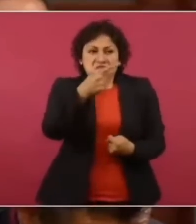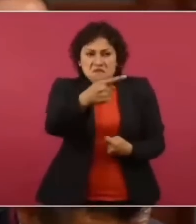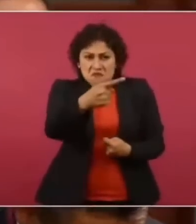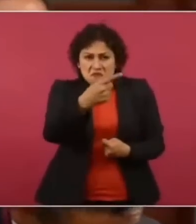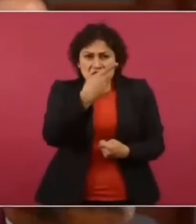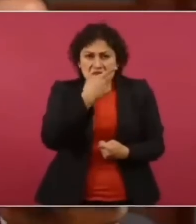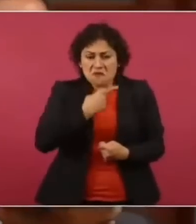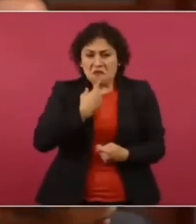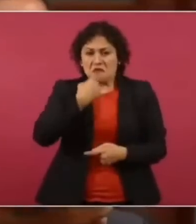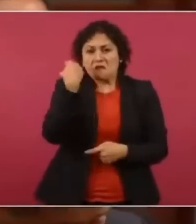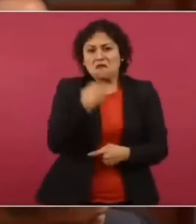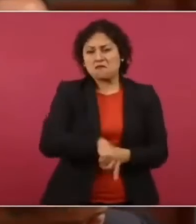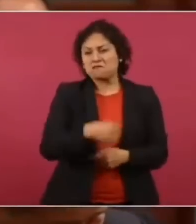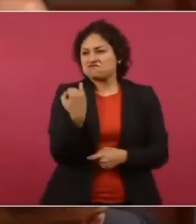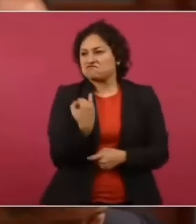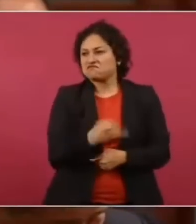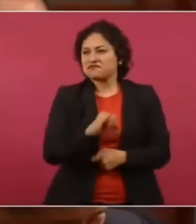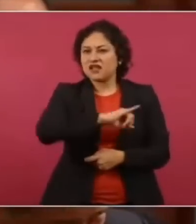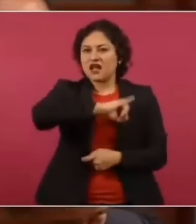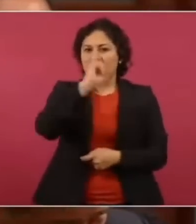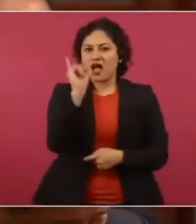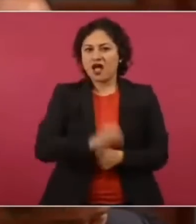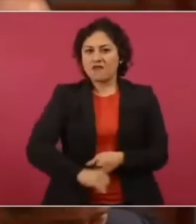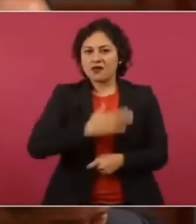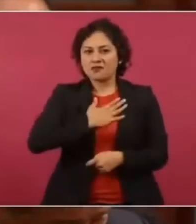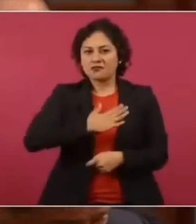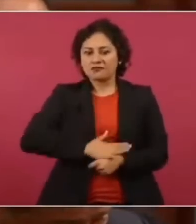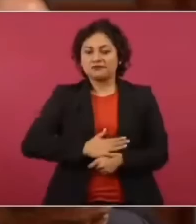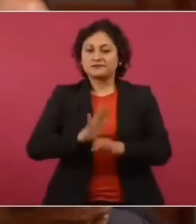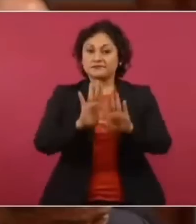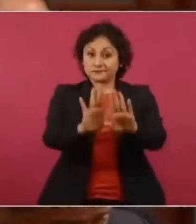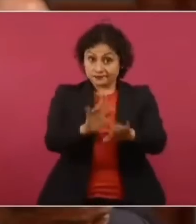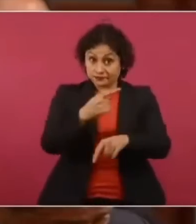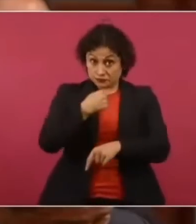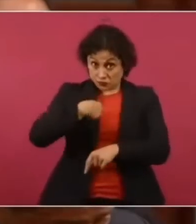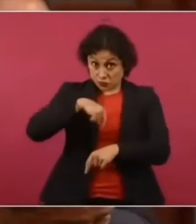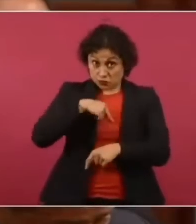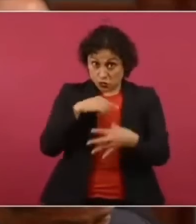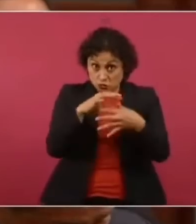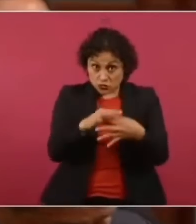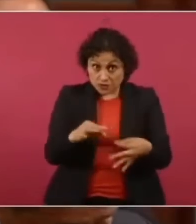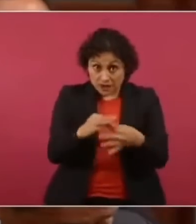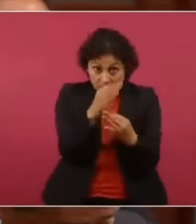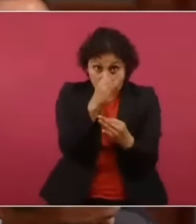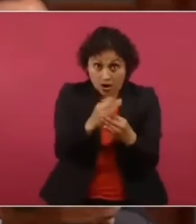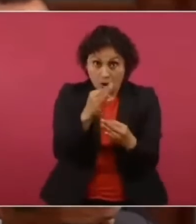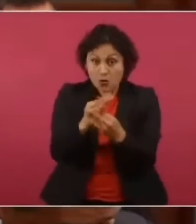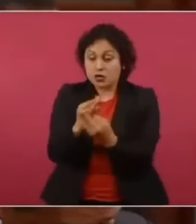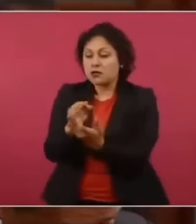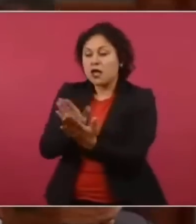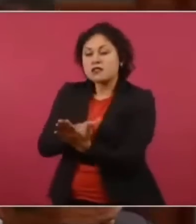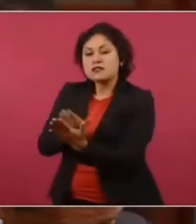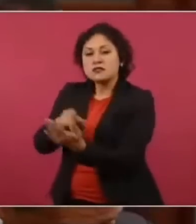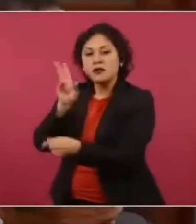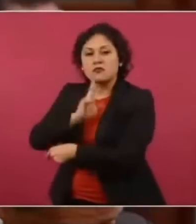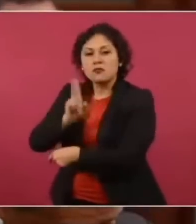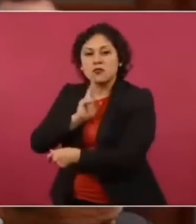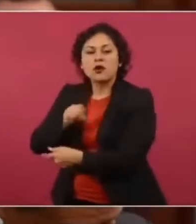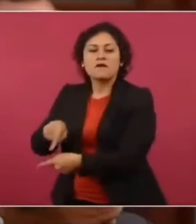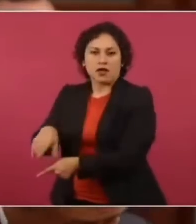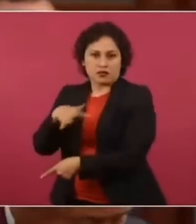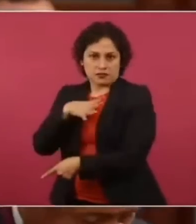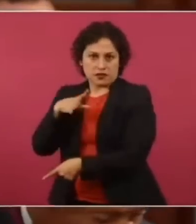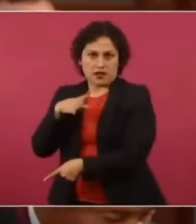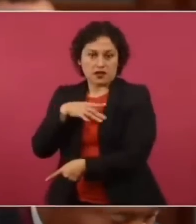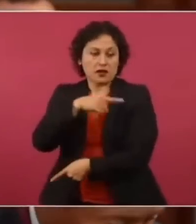dinero. En este sentido, señor presidente, nosotros tenemos documentado esto que le estamos comentando, la participación de la propia